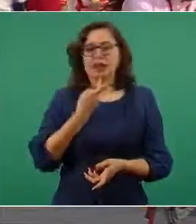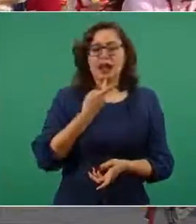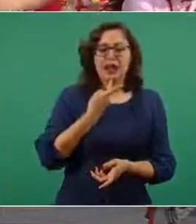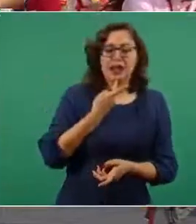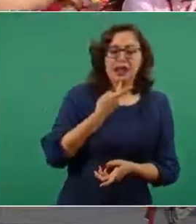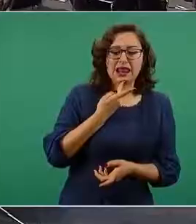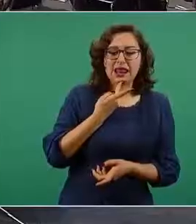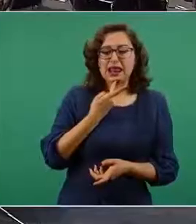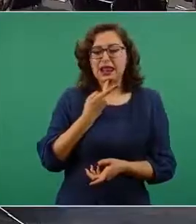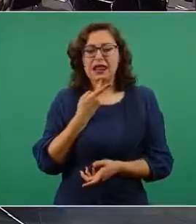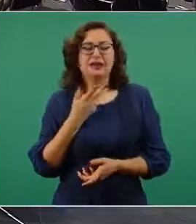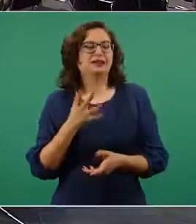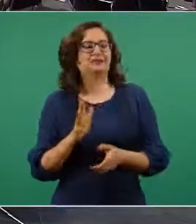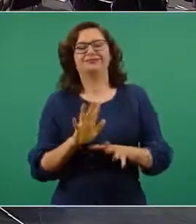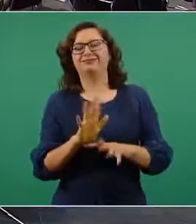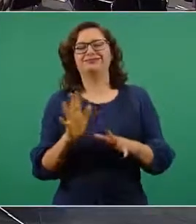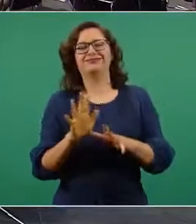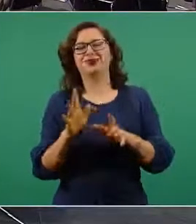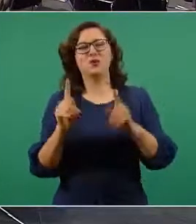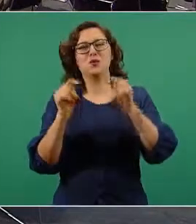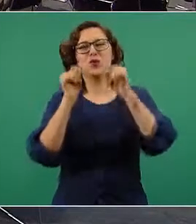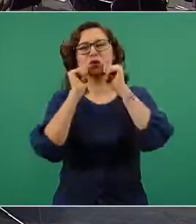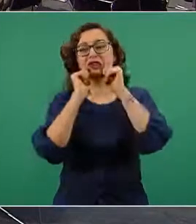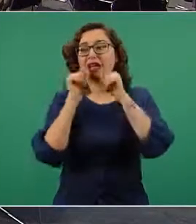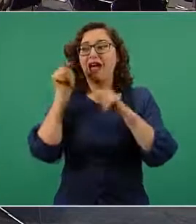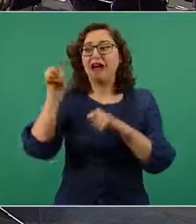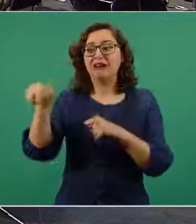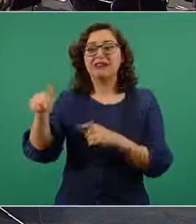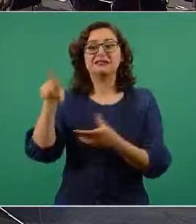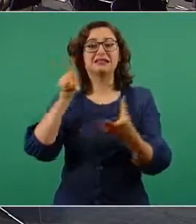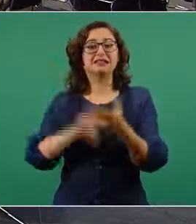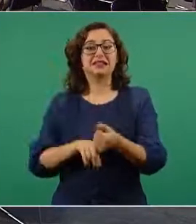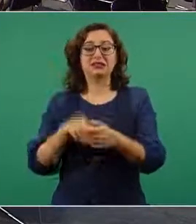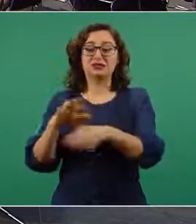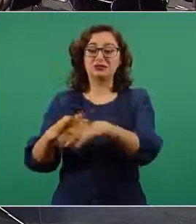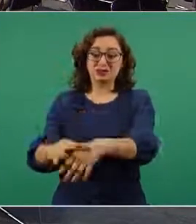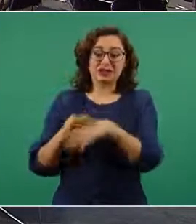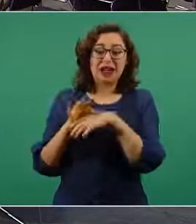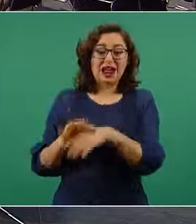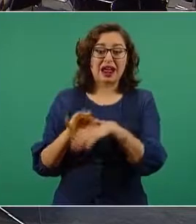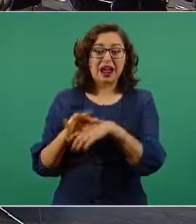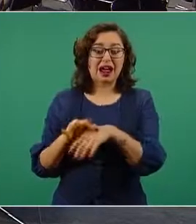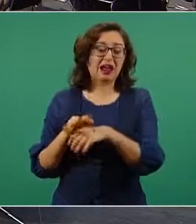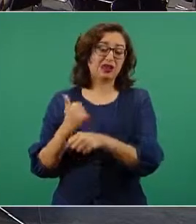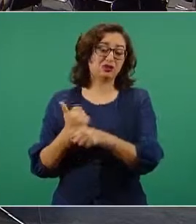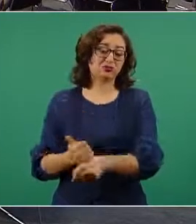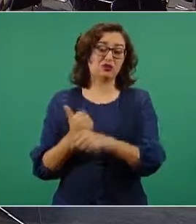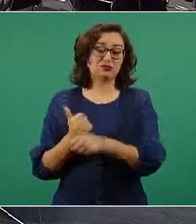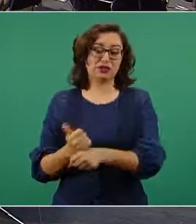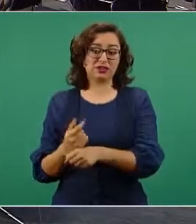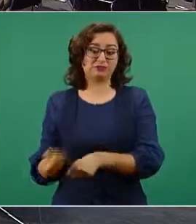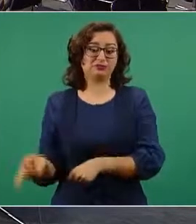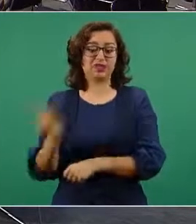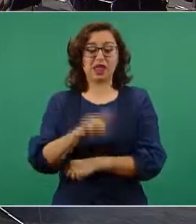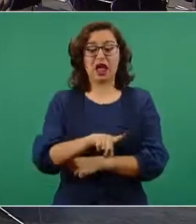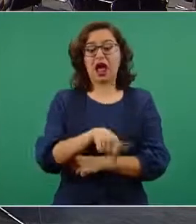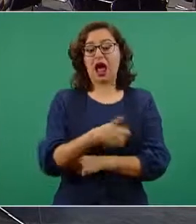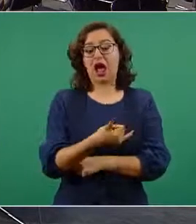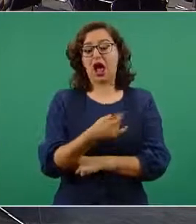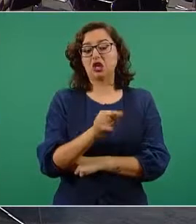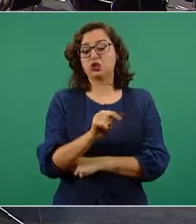la cruda realidad está ahí y la están viviendo esa gente. En el caso de Ayutla es lo mismo con el tema del